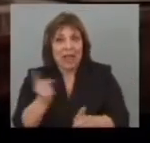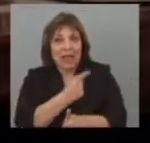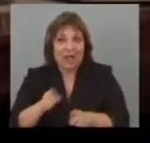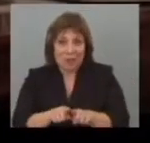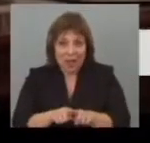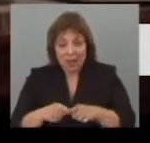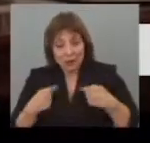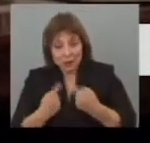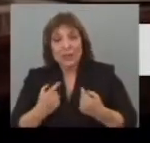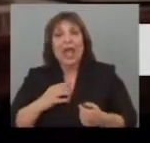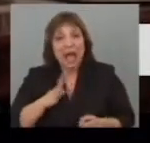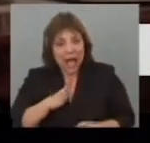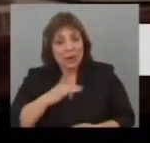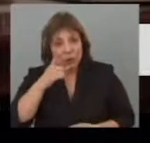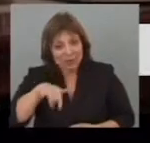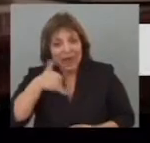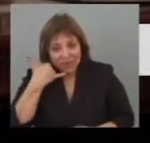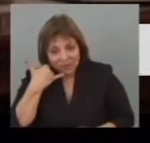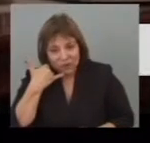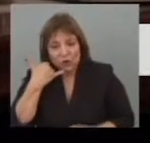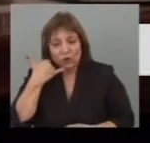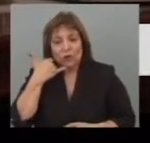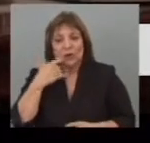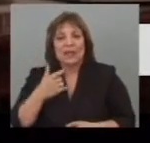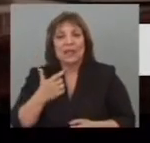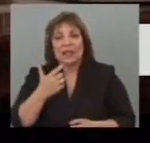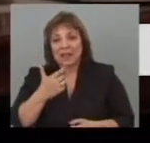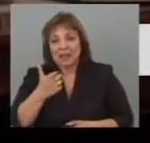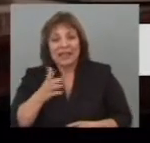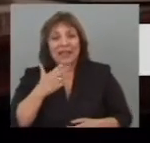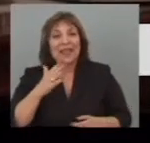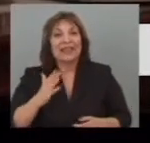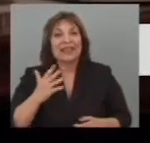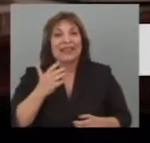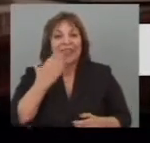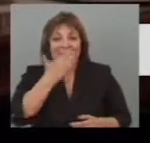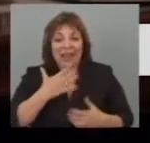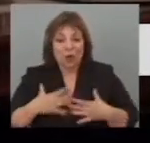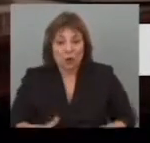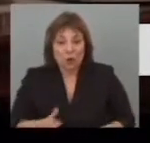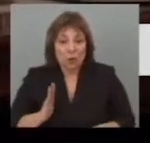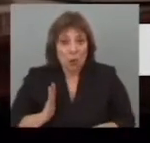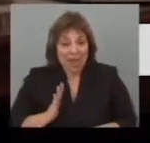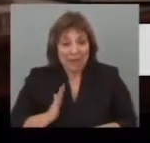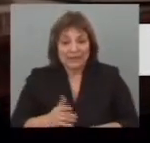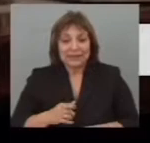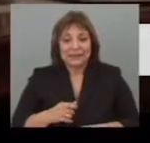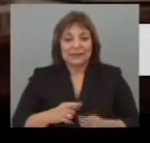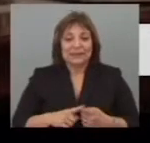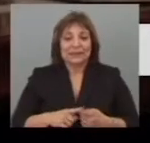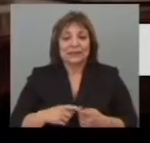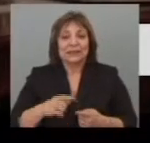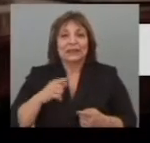Nosotros tenemos un teléfono de Mujeres de Negro, que la gente llama y cuando estamos, pues